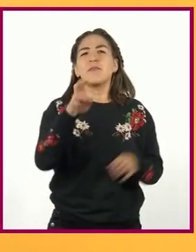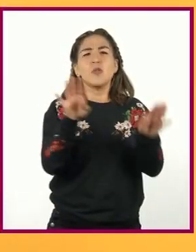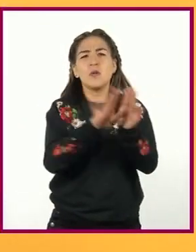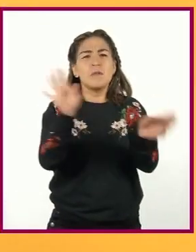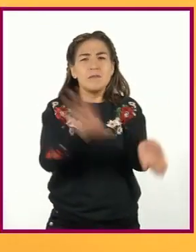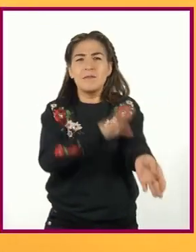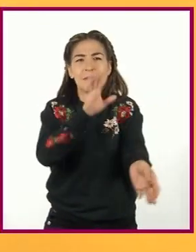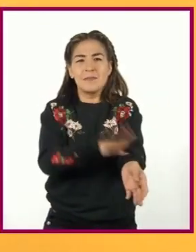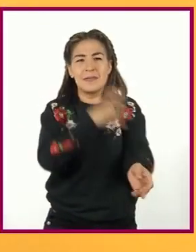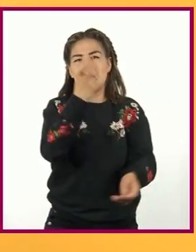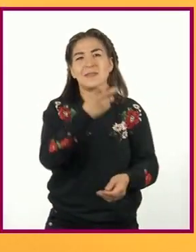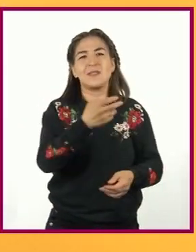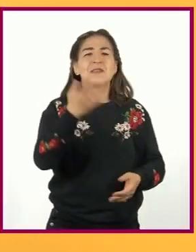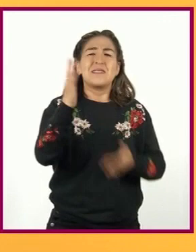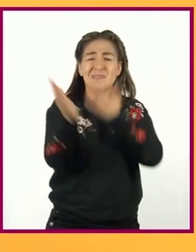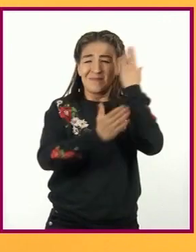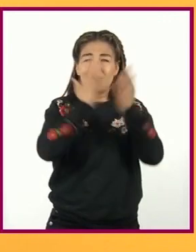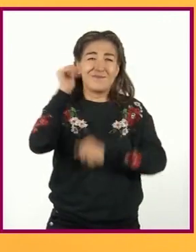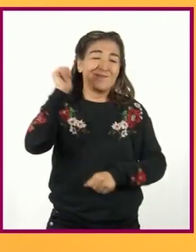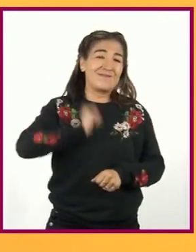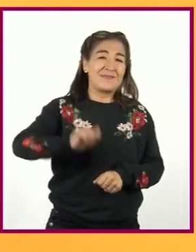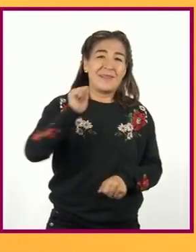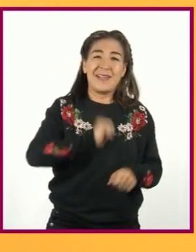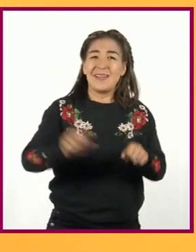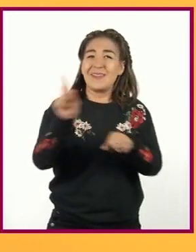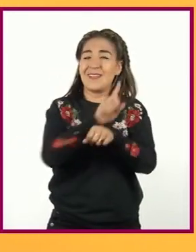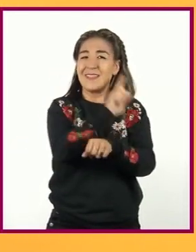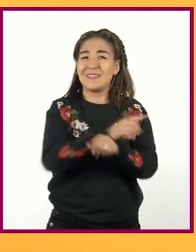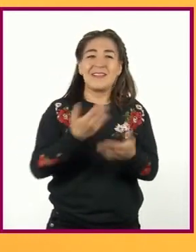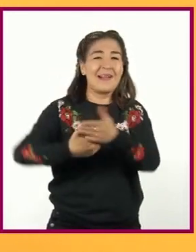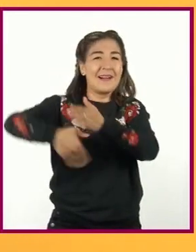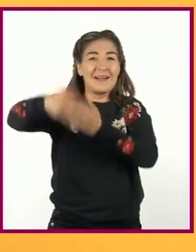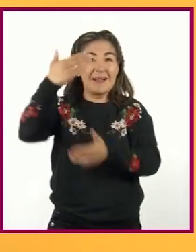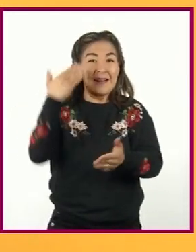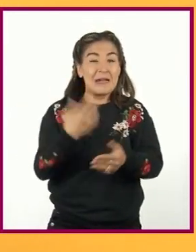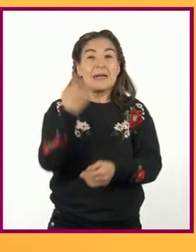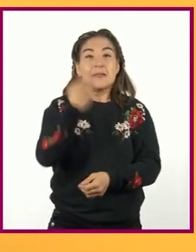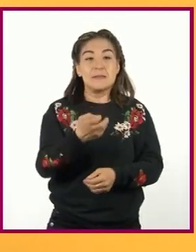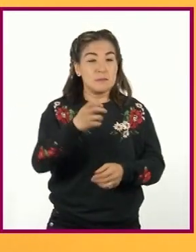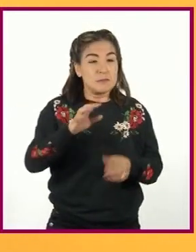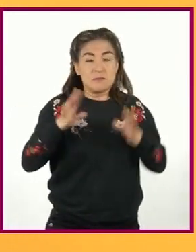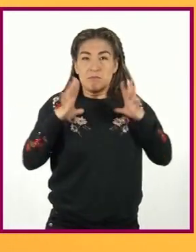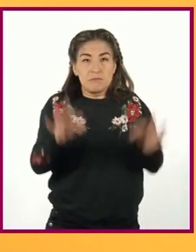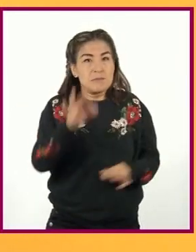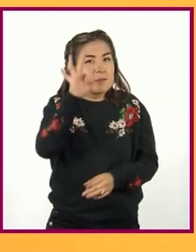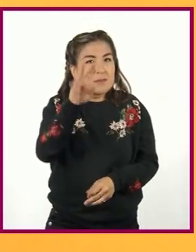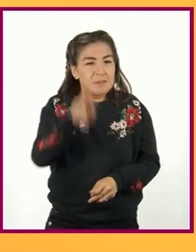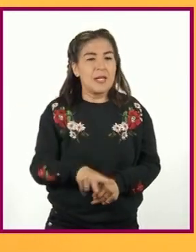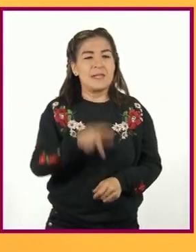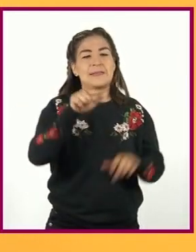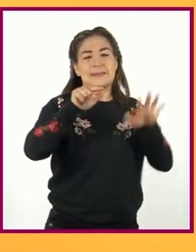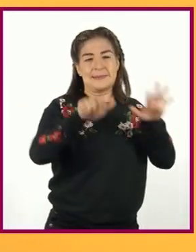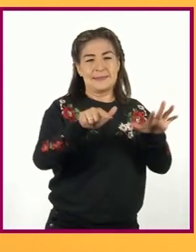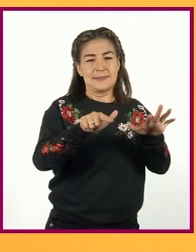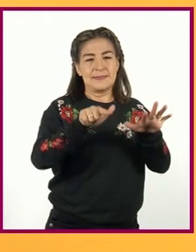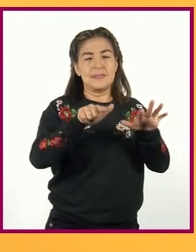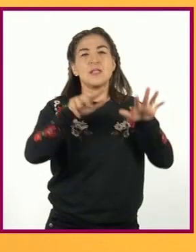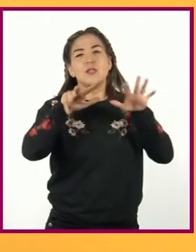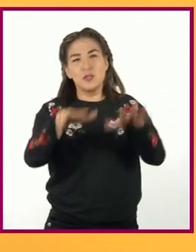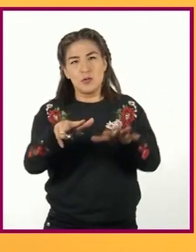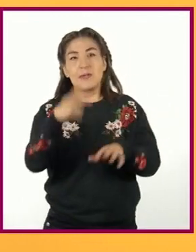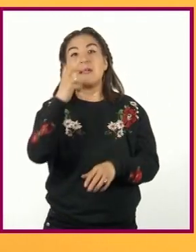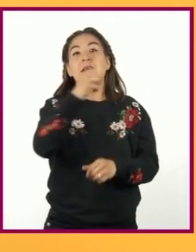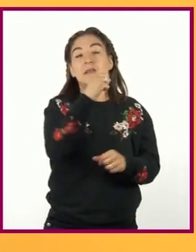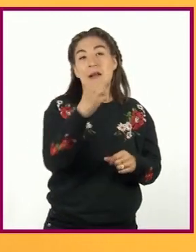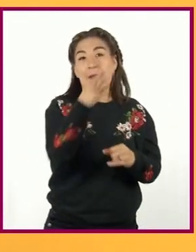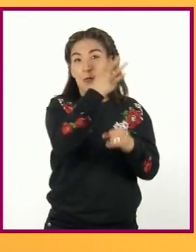electricidad se ha estudiado desde la antigüedad, pero su estudio científico comenzó en los siglos XVII y XVIII, y a finales del